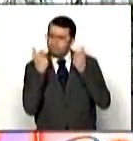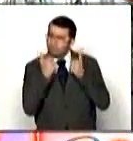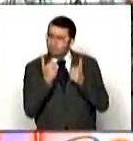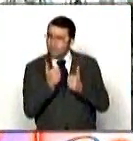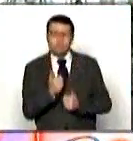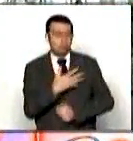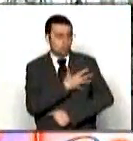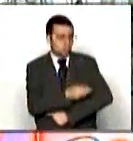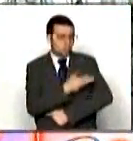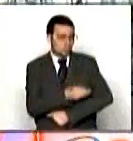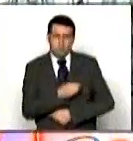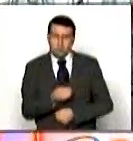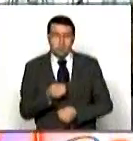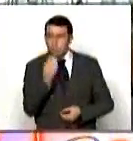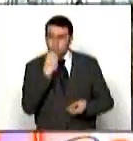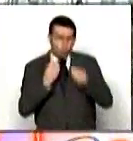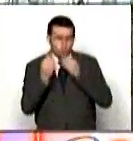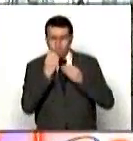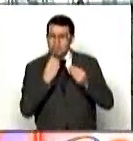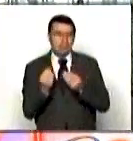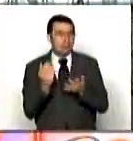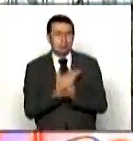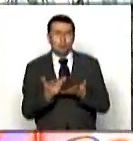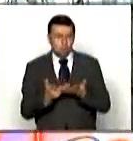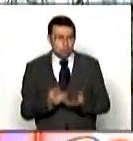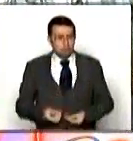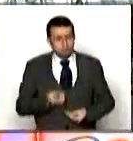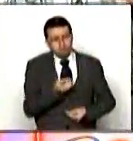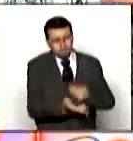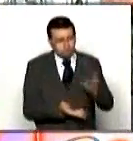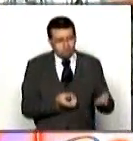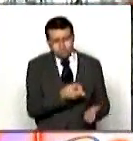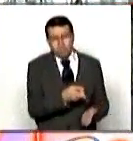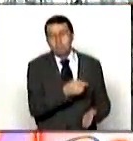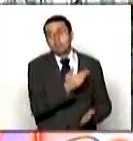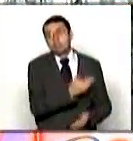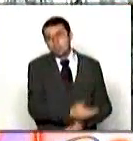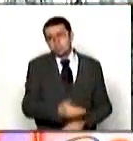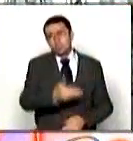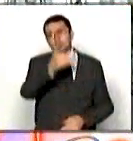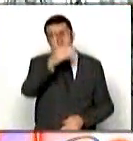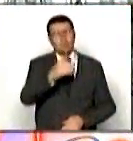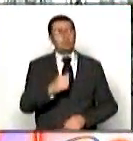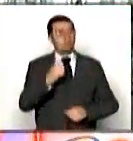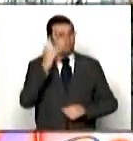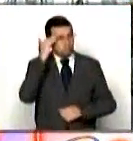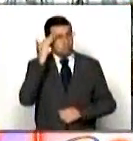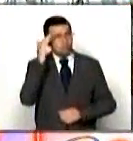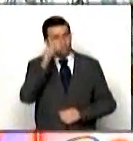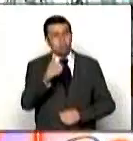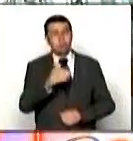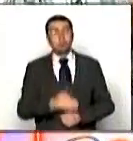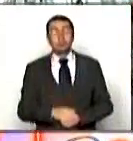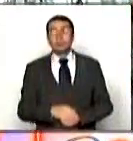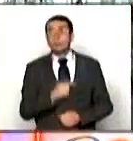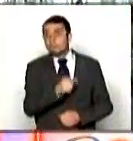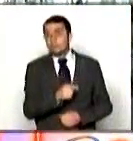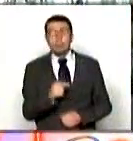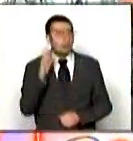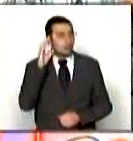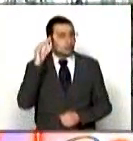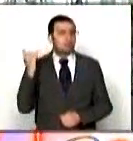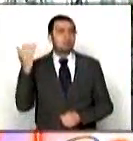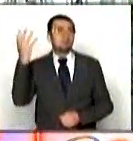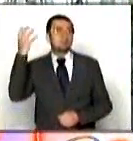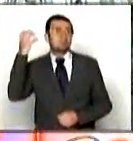los alimentos fundamentales para desarrollar su cerebro. Y desde luego con él empezamos hace muchos años a oír aquello de